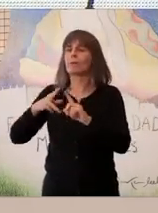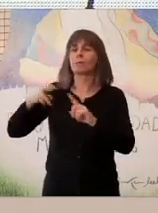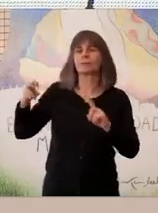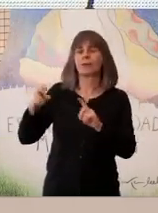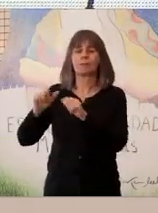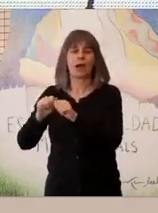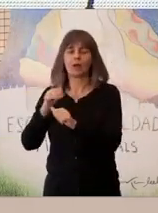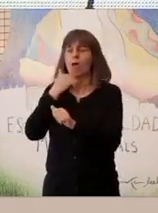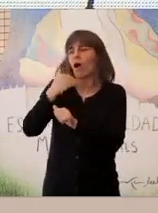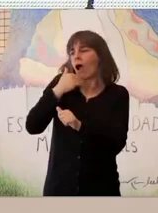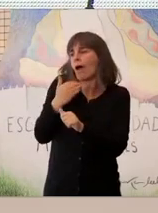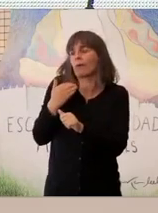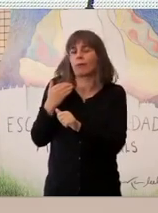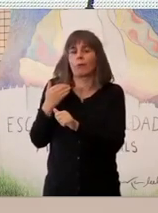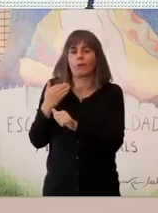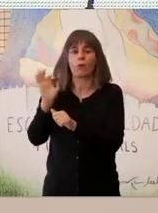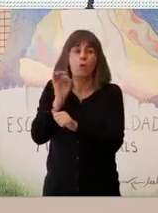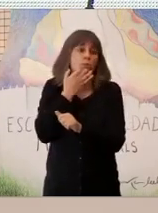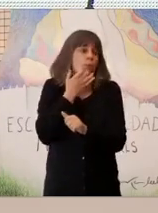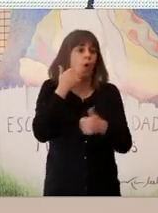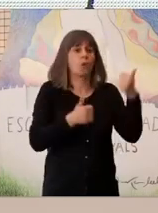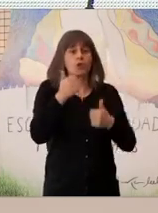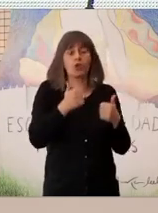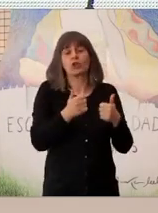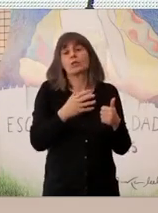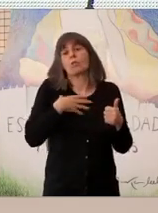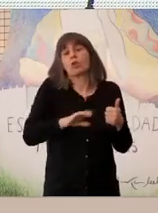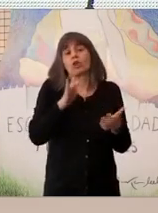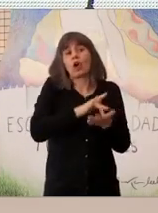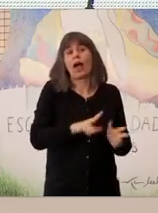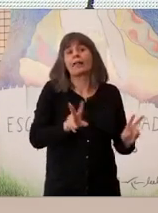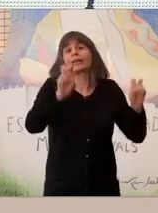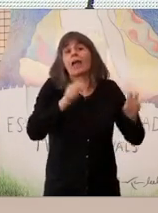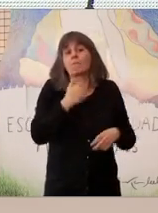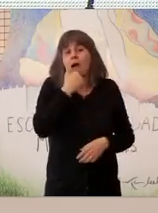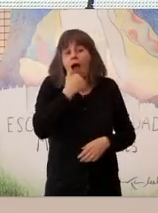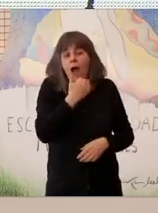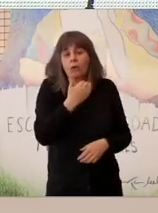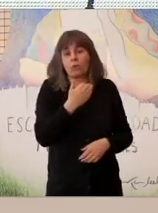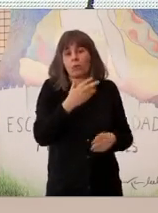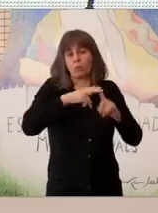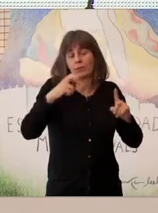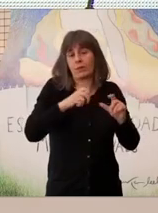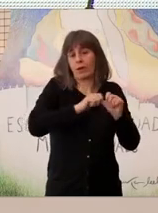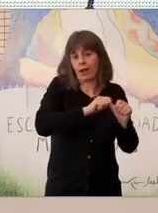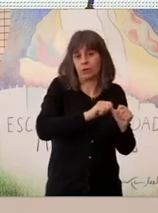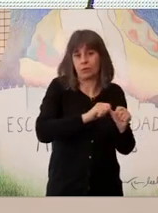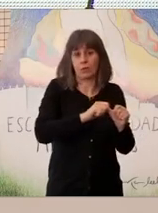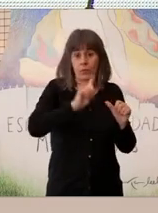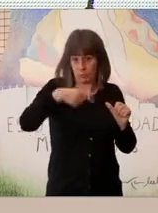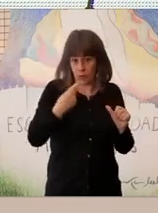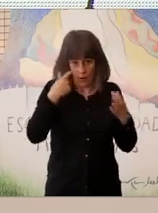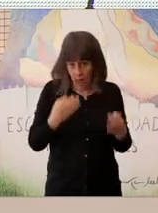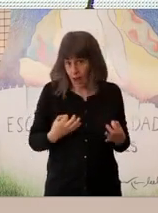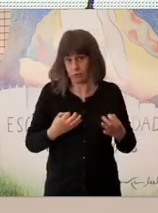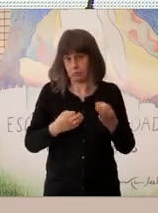mucho que en el programa de oposiciones haya algún tema que luego no está ninguna de las circulares, por ejemplo, instrucciones o consultas de